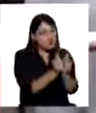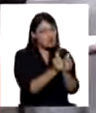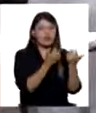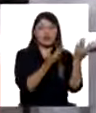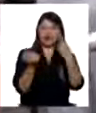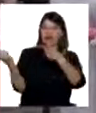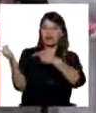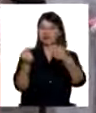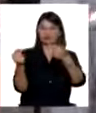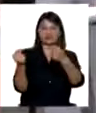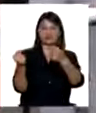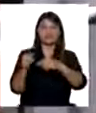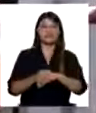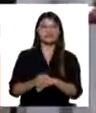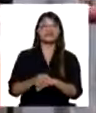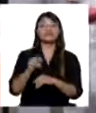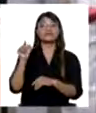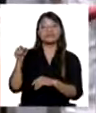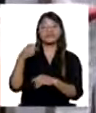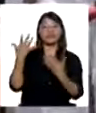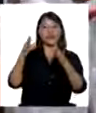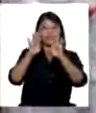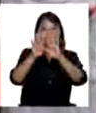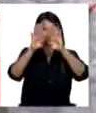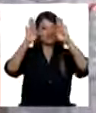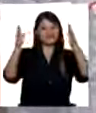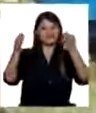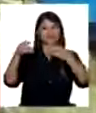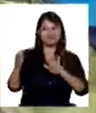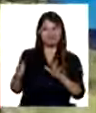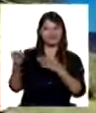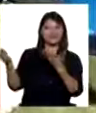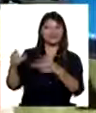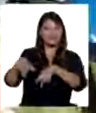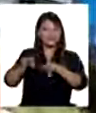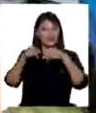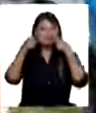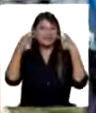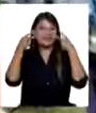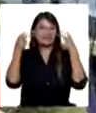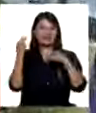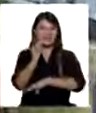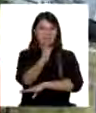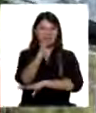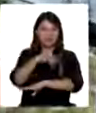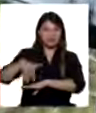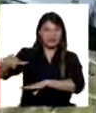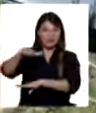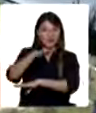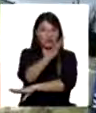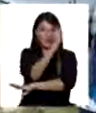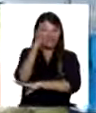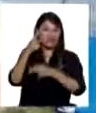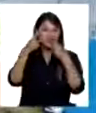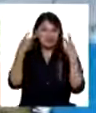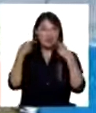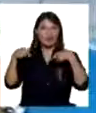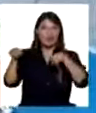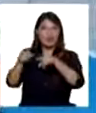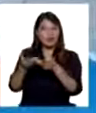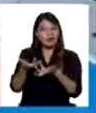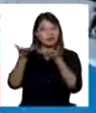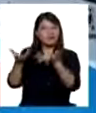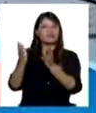tras participar del bautizo de dos plataformas itinerantes de acción social, PIAS, construidas en el CIMA Iquitos, que la mandataria dio